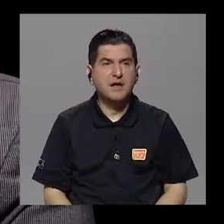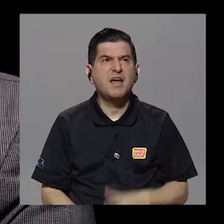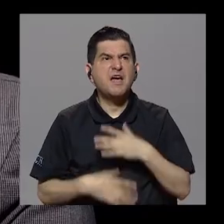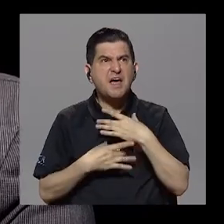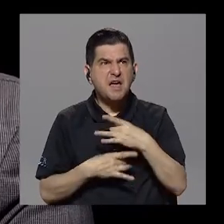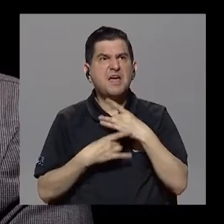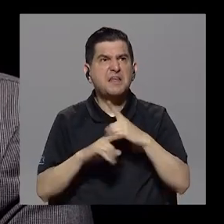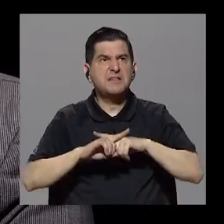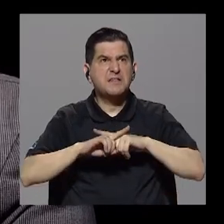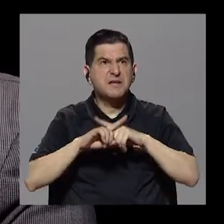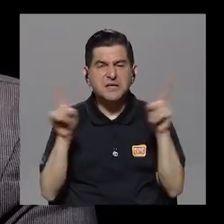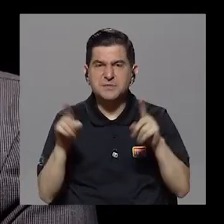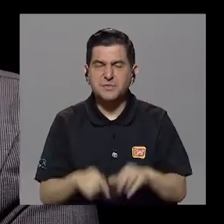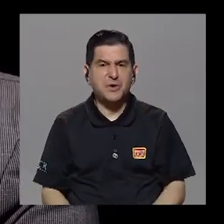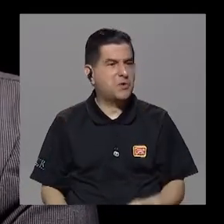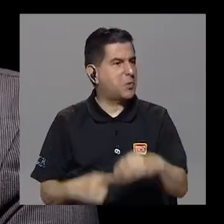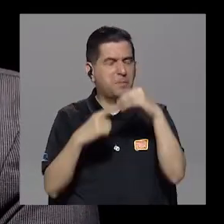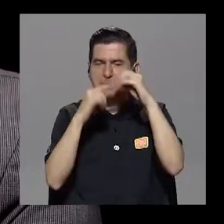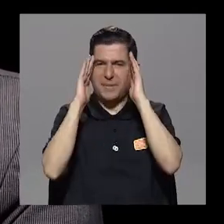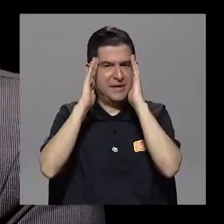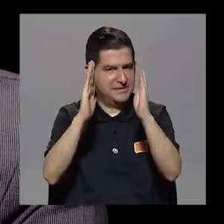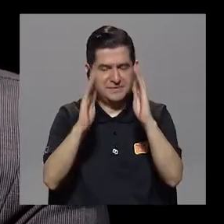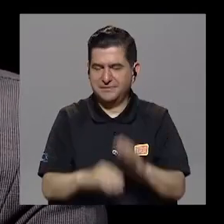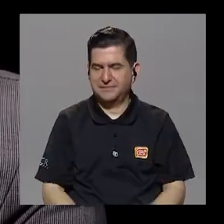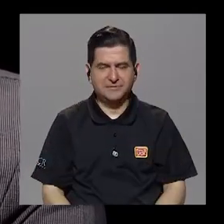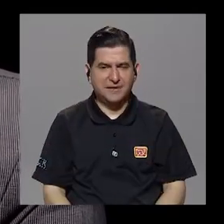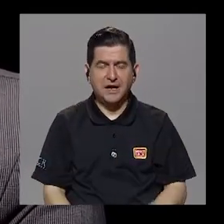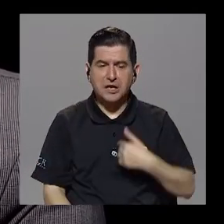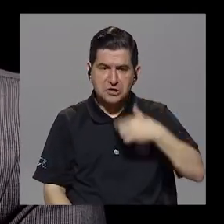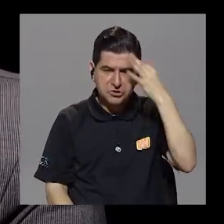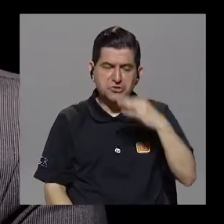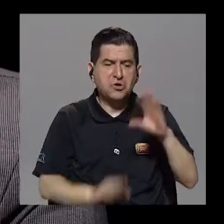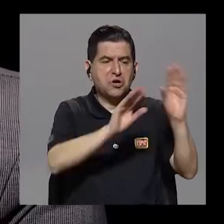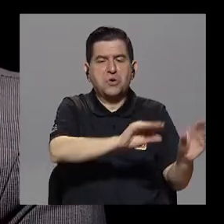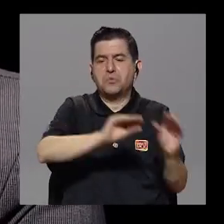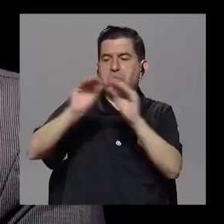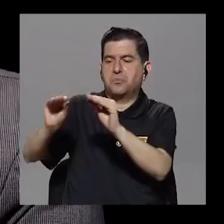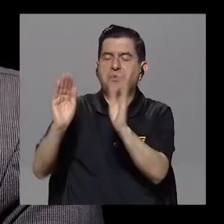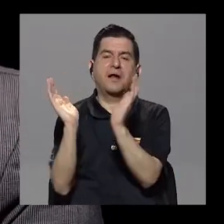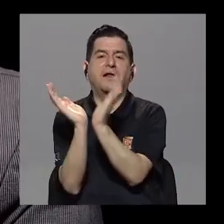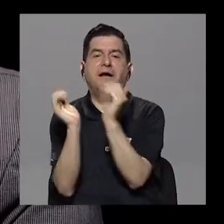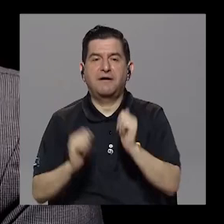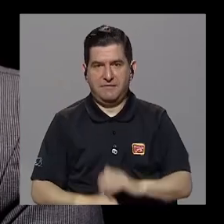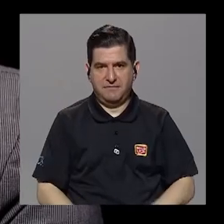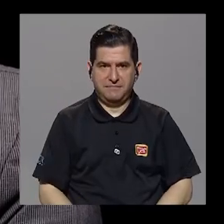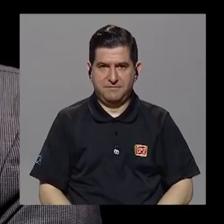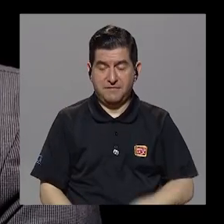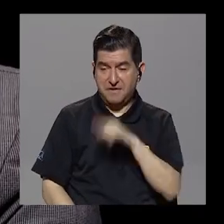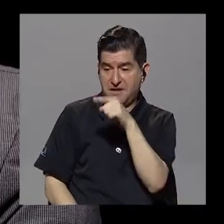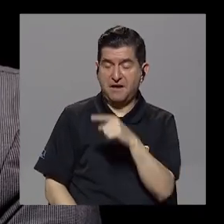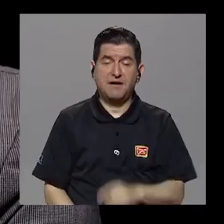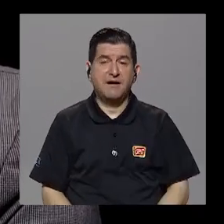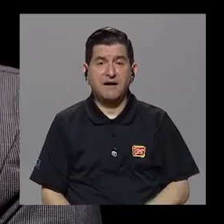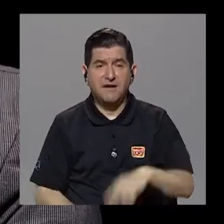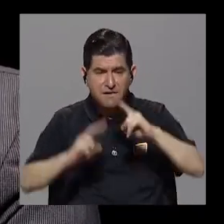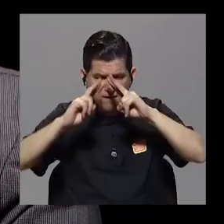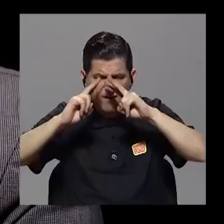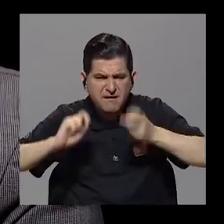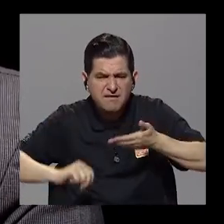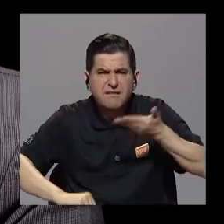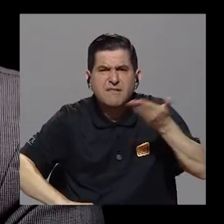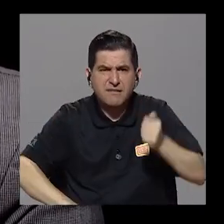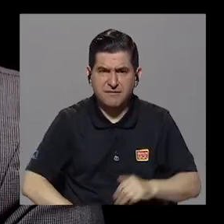pero no una priorización. Okay. Me parece que se la ha trasladado a la caja. Y entonces ahí lo que hay que analizar